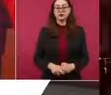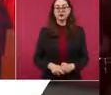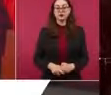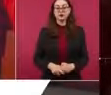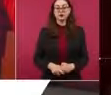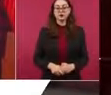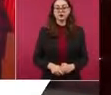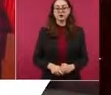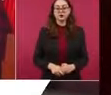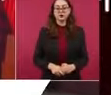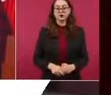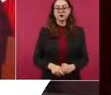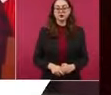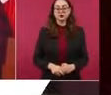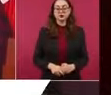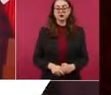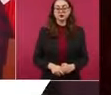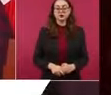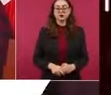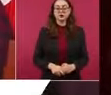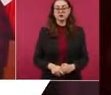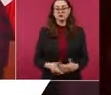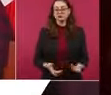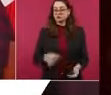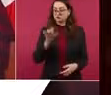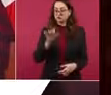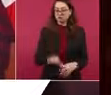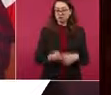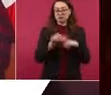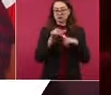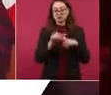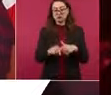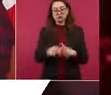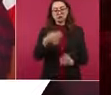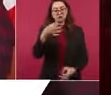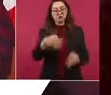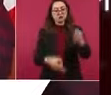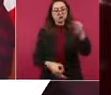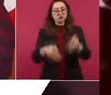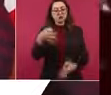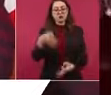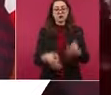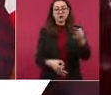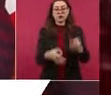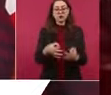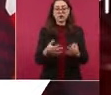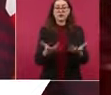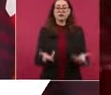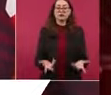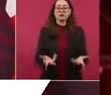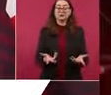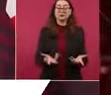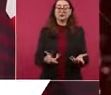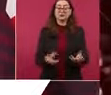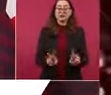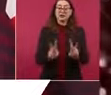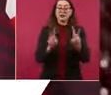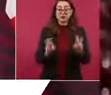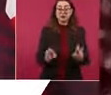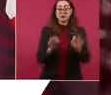Barrera. Finalmente, Sósimo, Urbano, como ustedes lo señalan, la mayor parte de la conferencia la